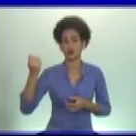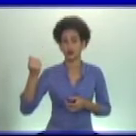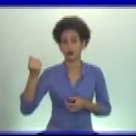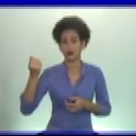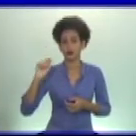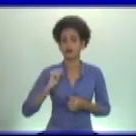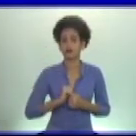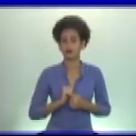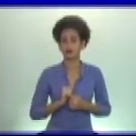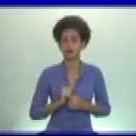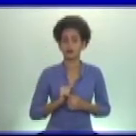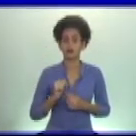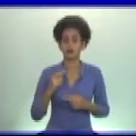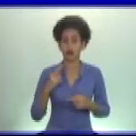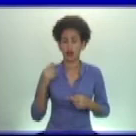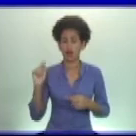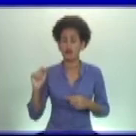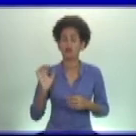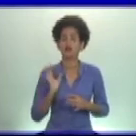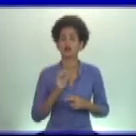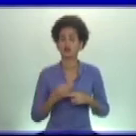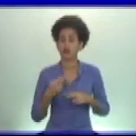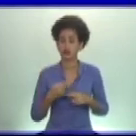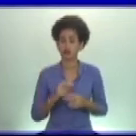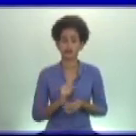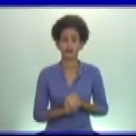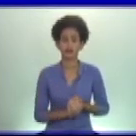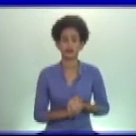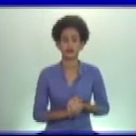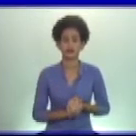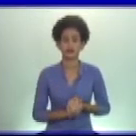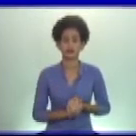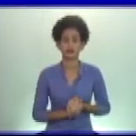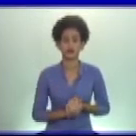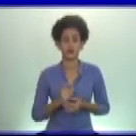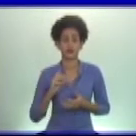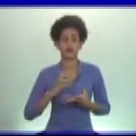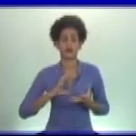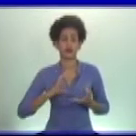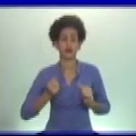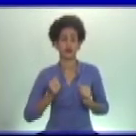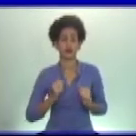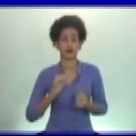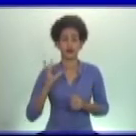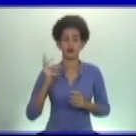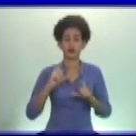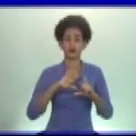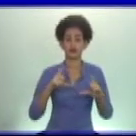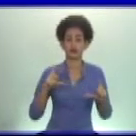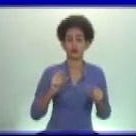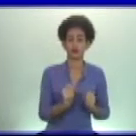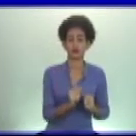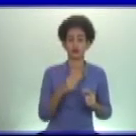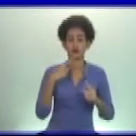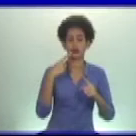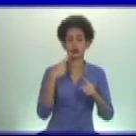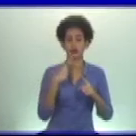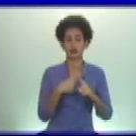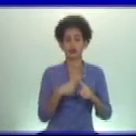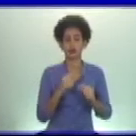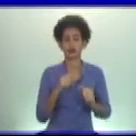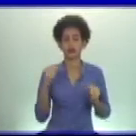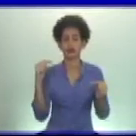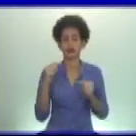En esta función cúbica, ahí está su gráfico, está la forma de la ecuación f en x igual a x más a al